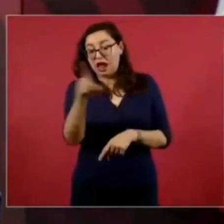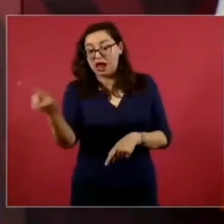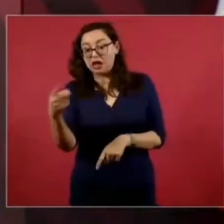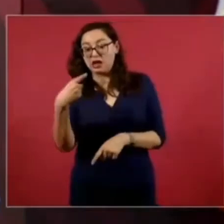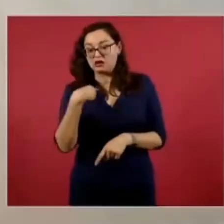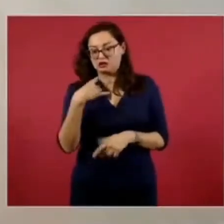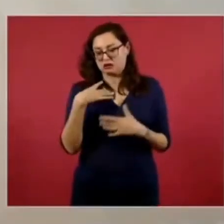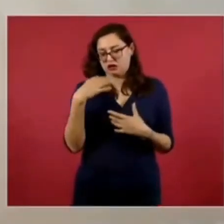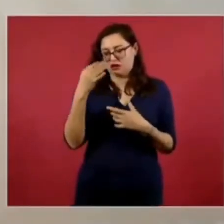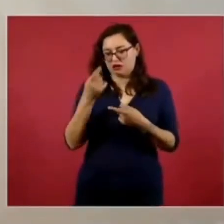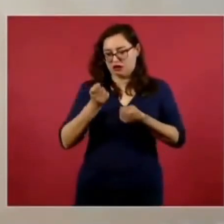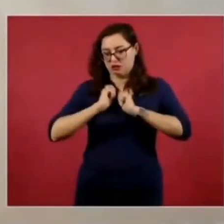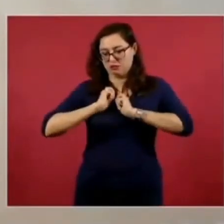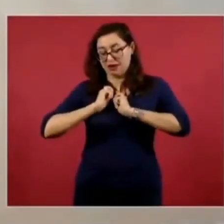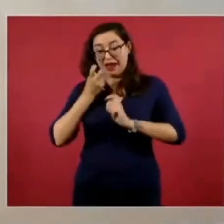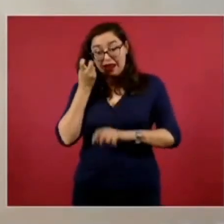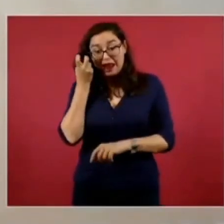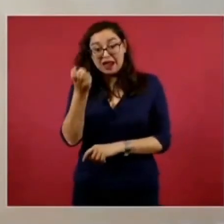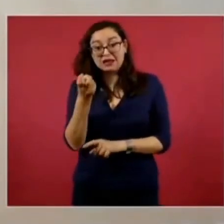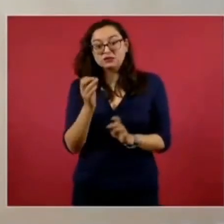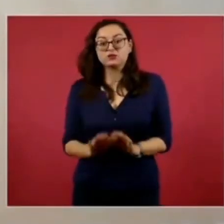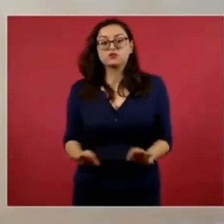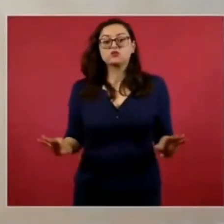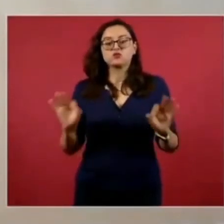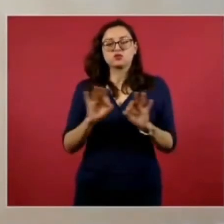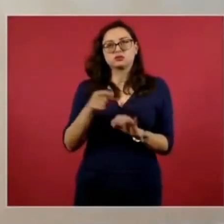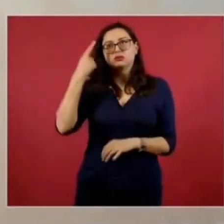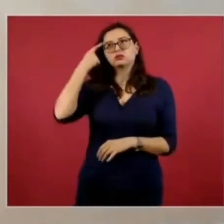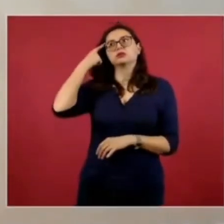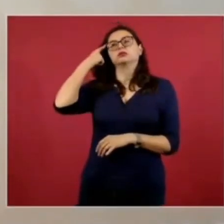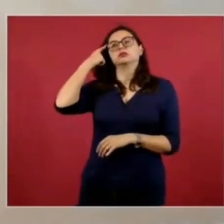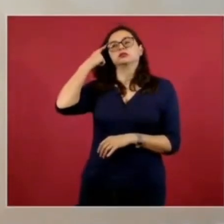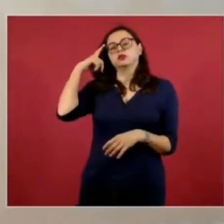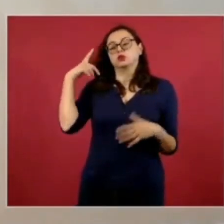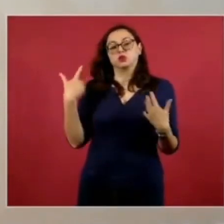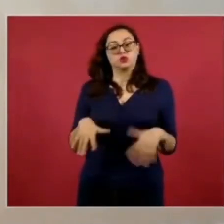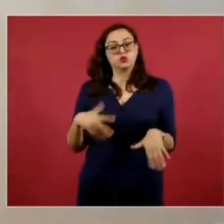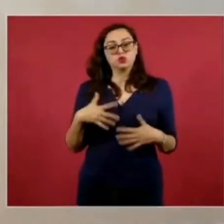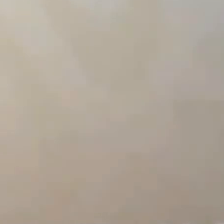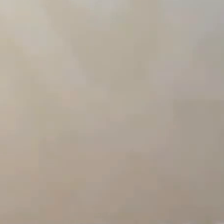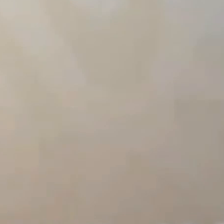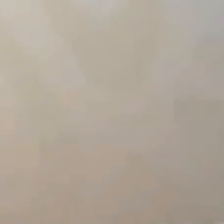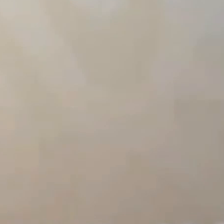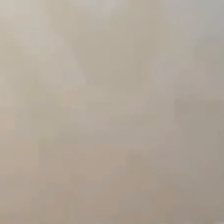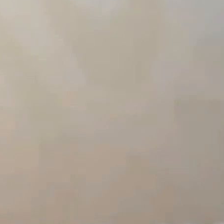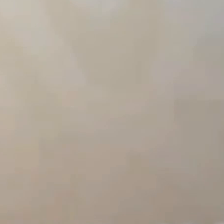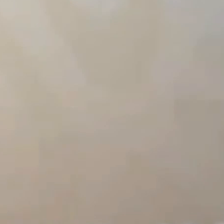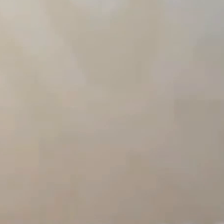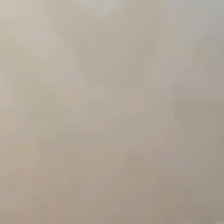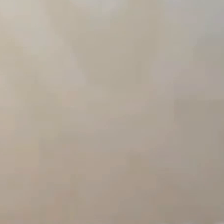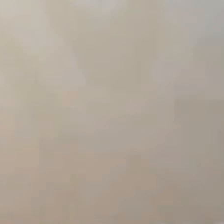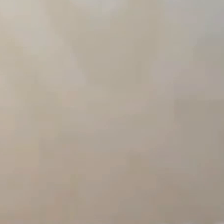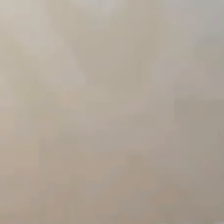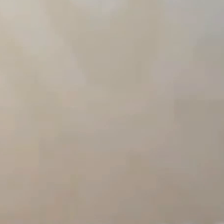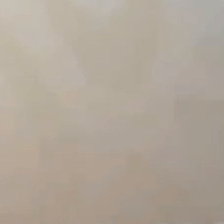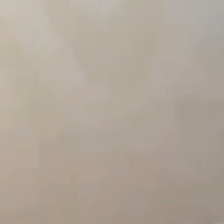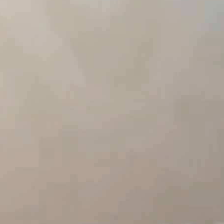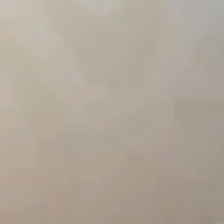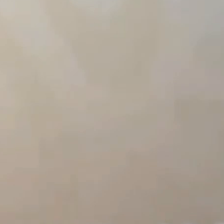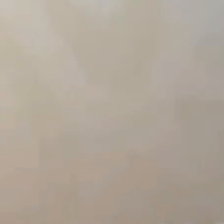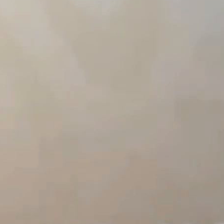Y eso es muy importante eso es algo que va a ayudar a reformar